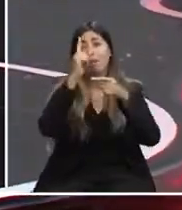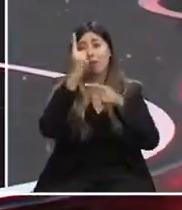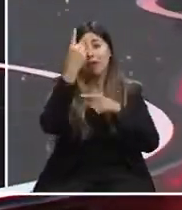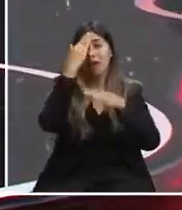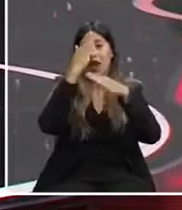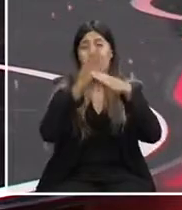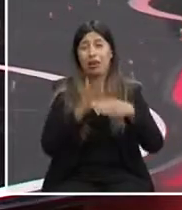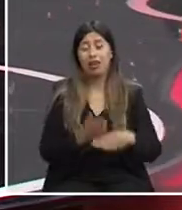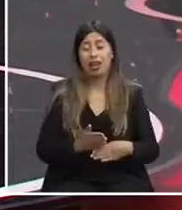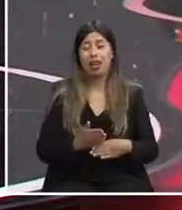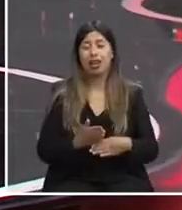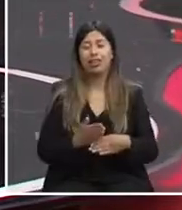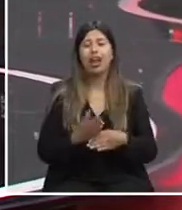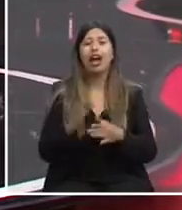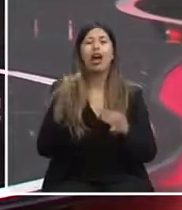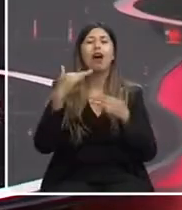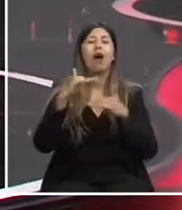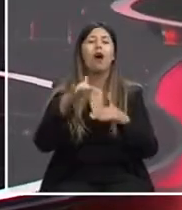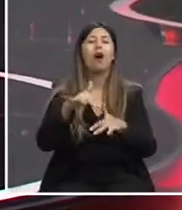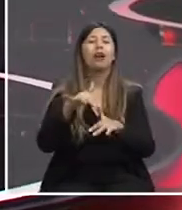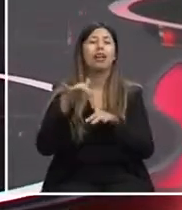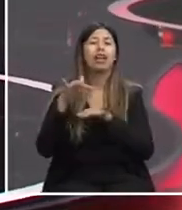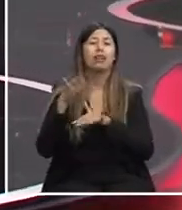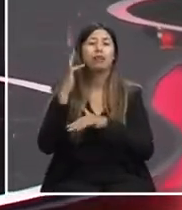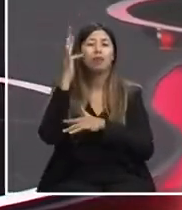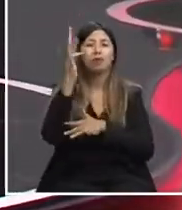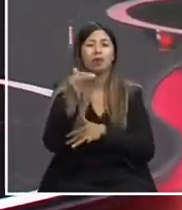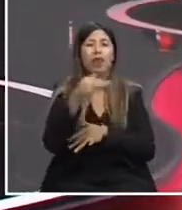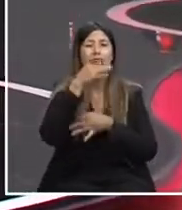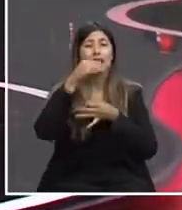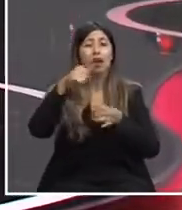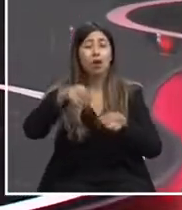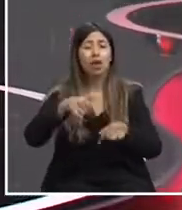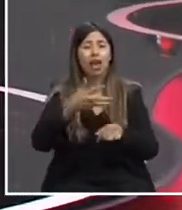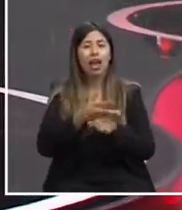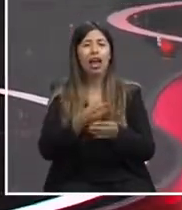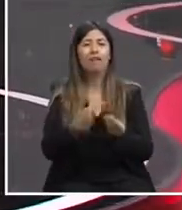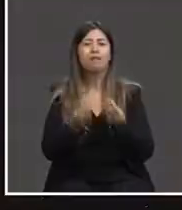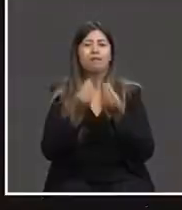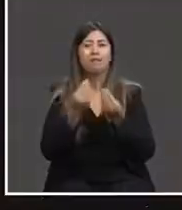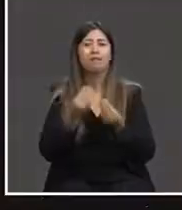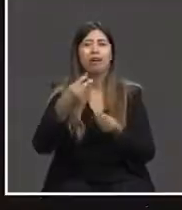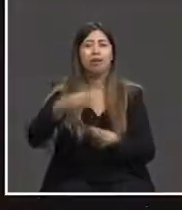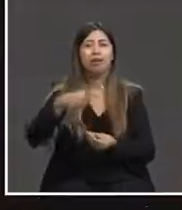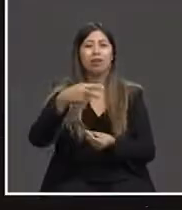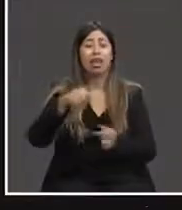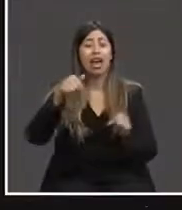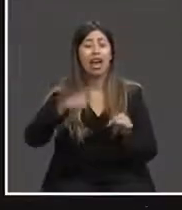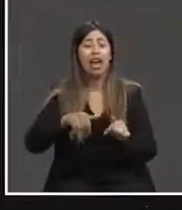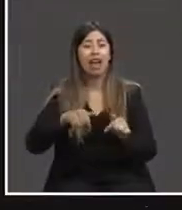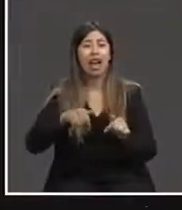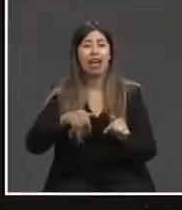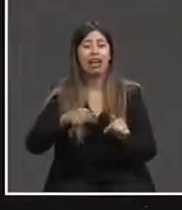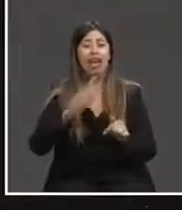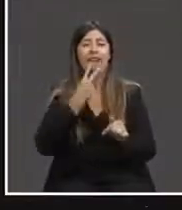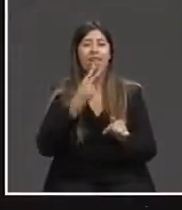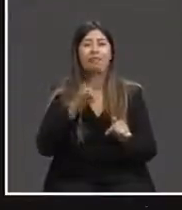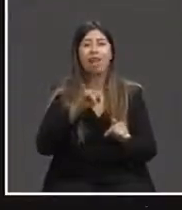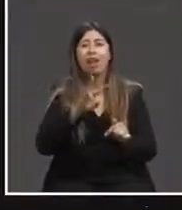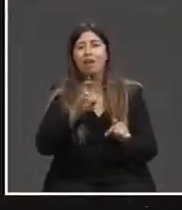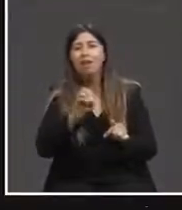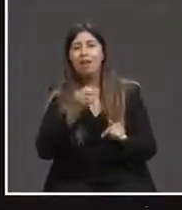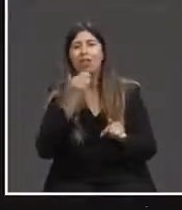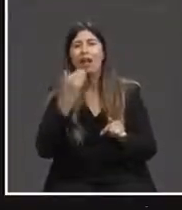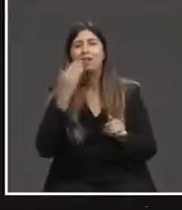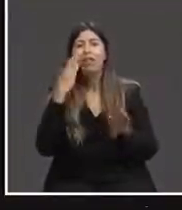del Congreso Futuro y decirles que hoy tenemos una muy, muy buena noticia, porque aquí en vivo y en directo, en nuestro